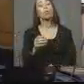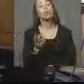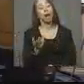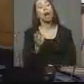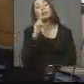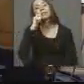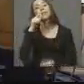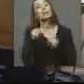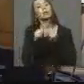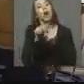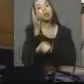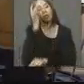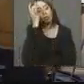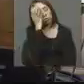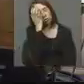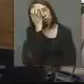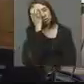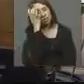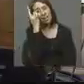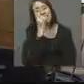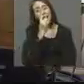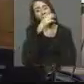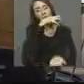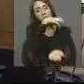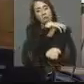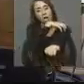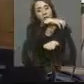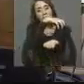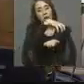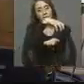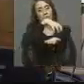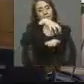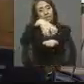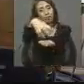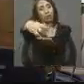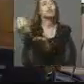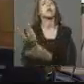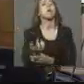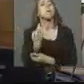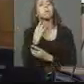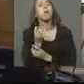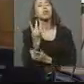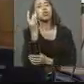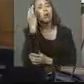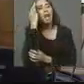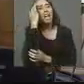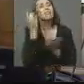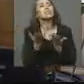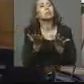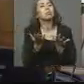cabeza en cada una de nuestras regiones. Y un dolor de cabeza porque, como alguien lo dijo por